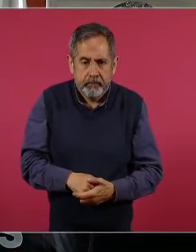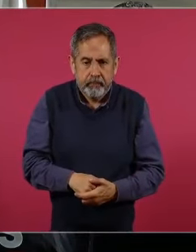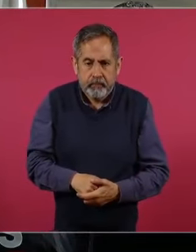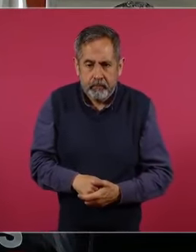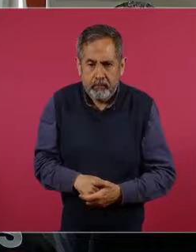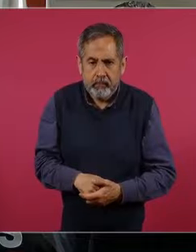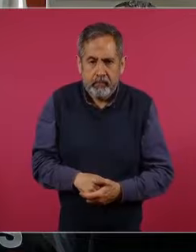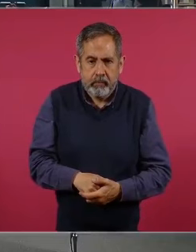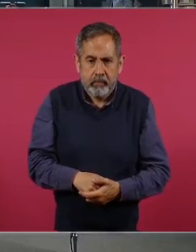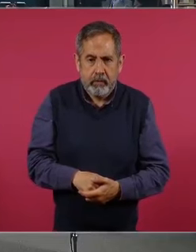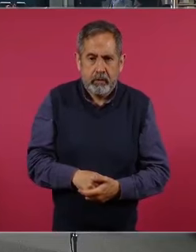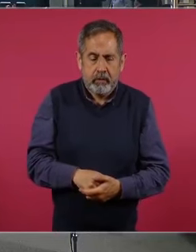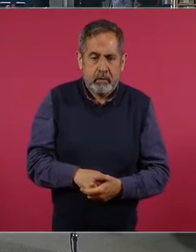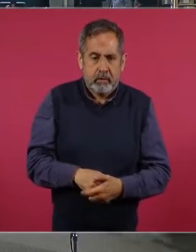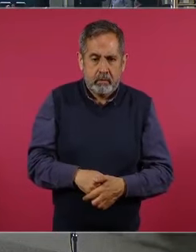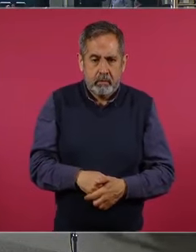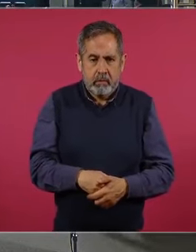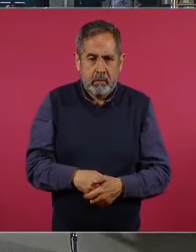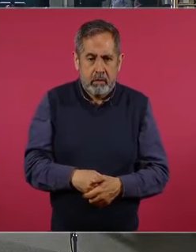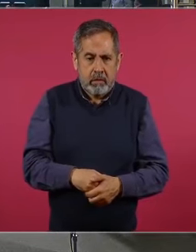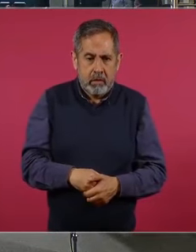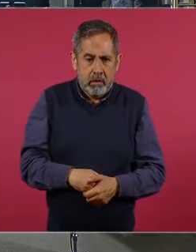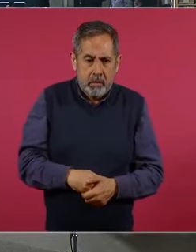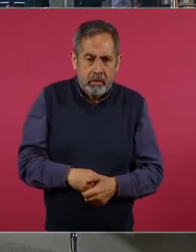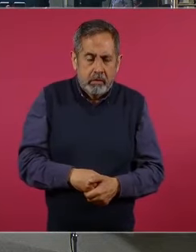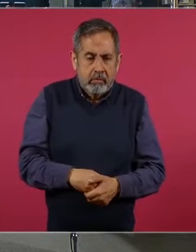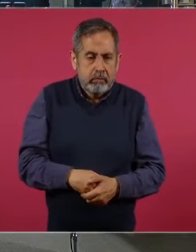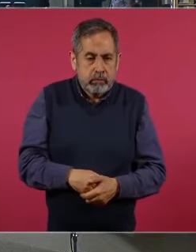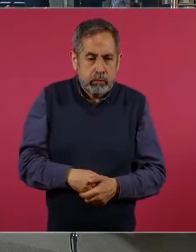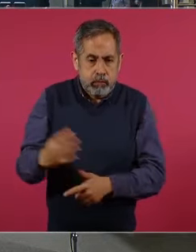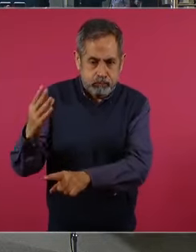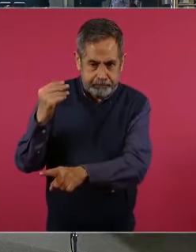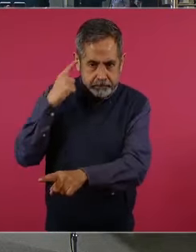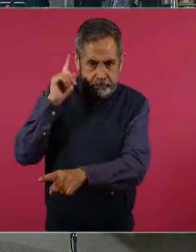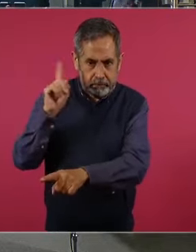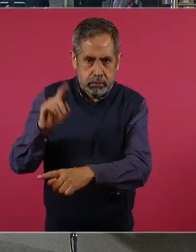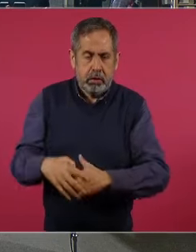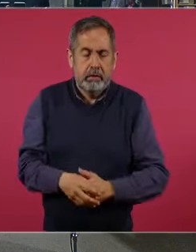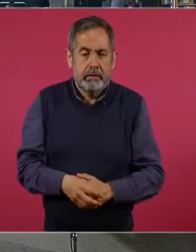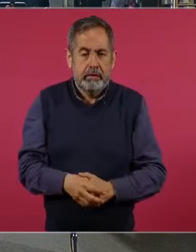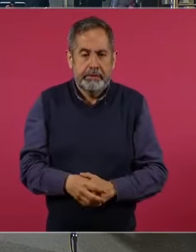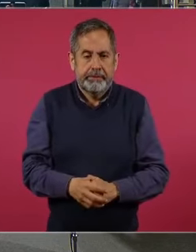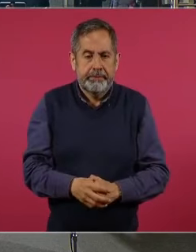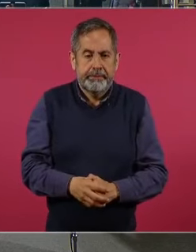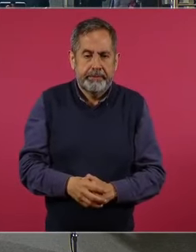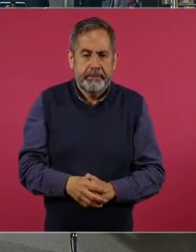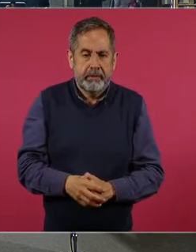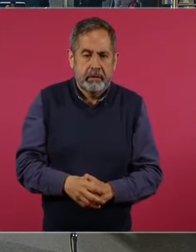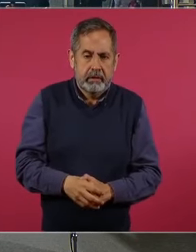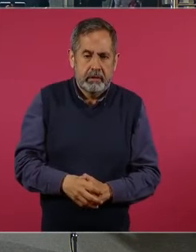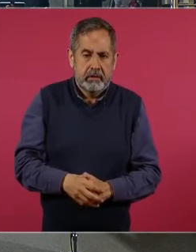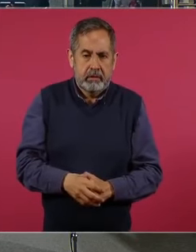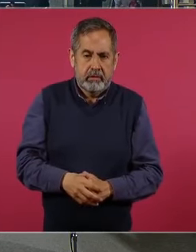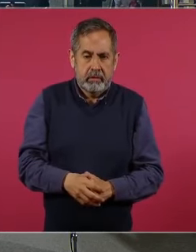Los homicidios, yo le quiero preguntar sobre la presencia de los grupos en la vía pública, en las carreteras, en